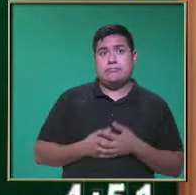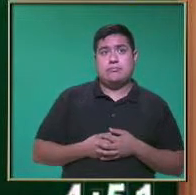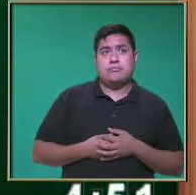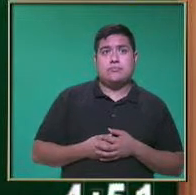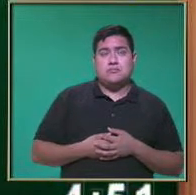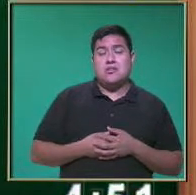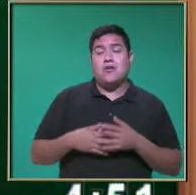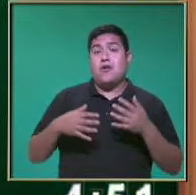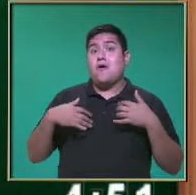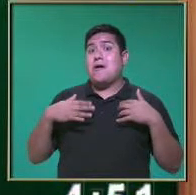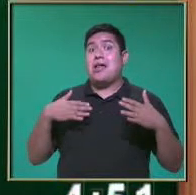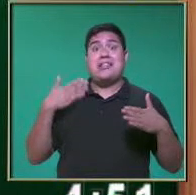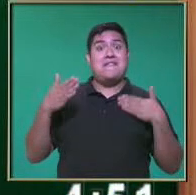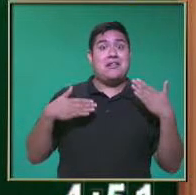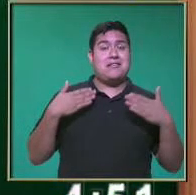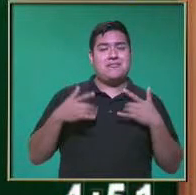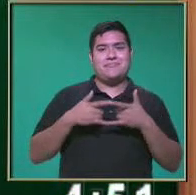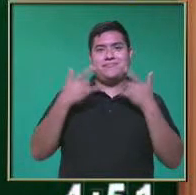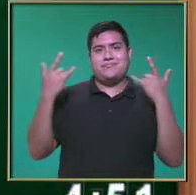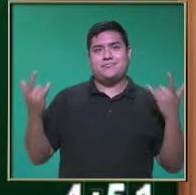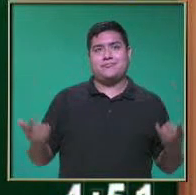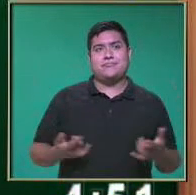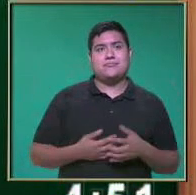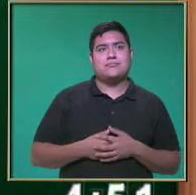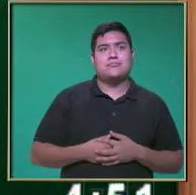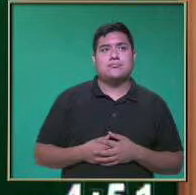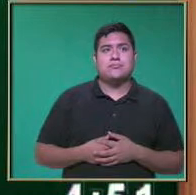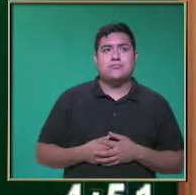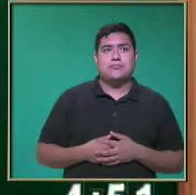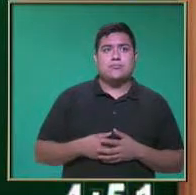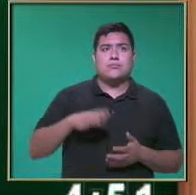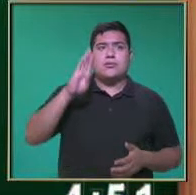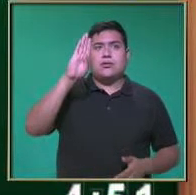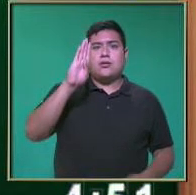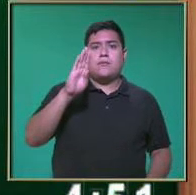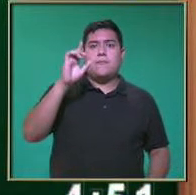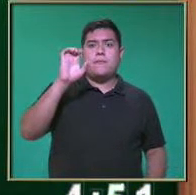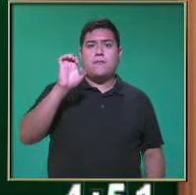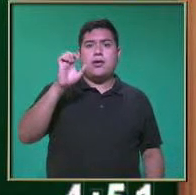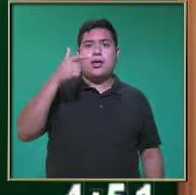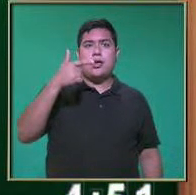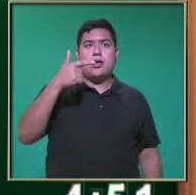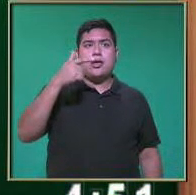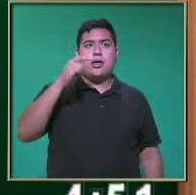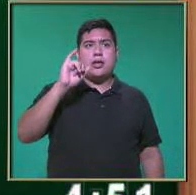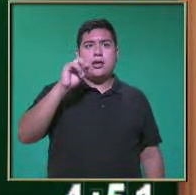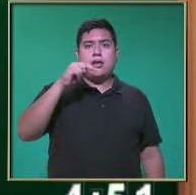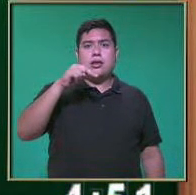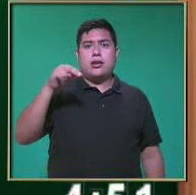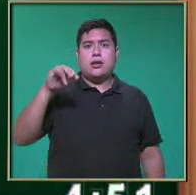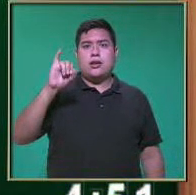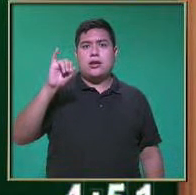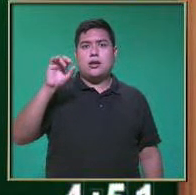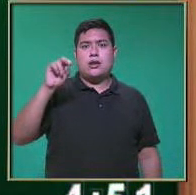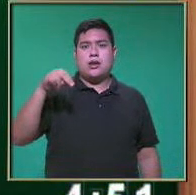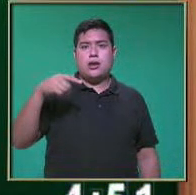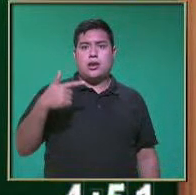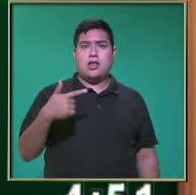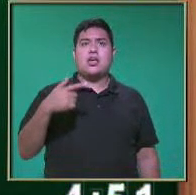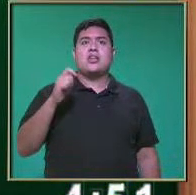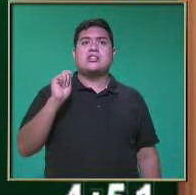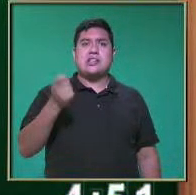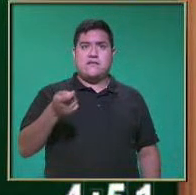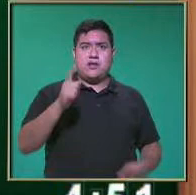o emocionante de una historia. We have also the beginning, el inicio. That is the first part of the story where